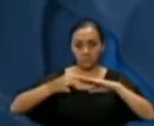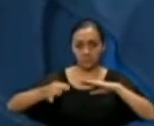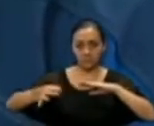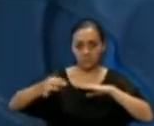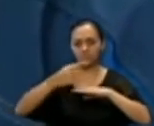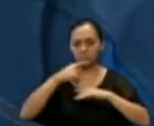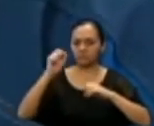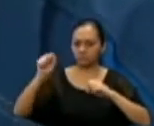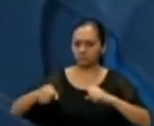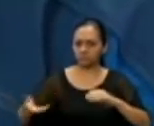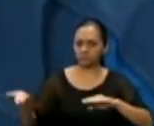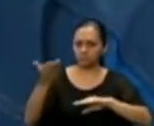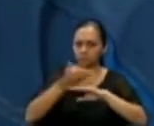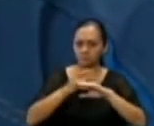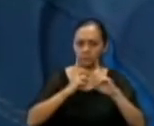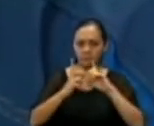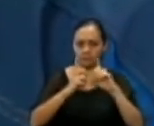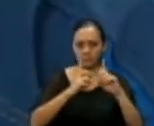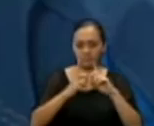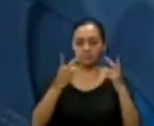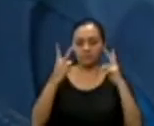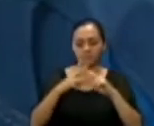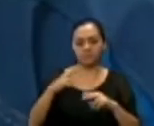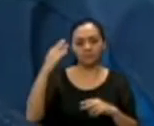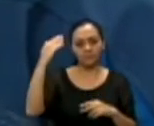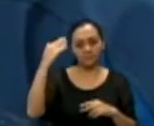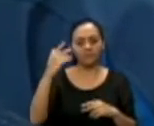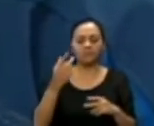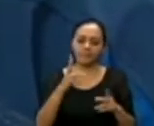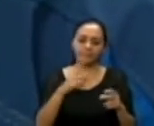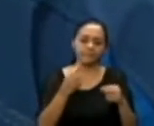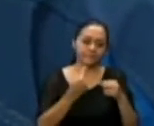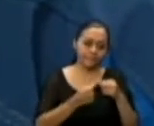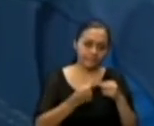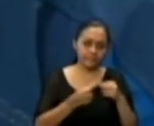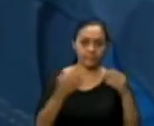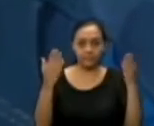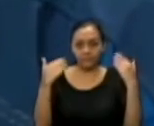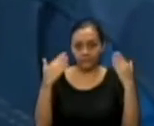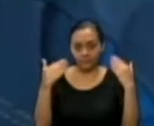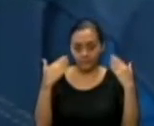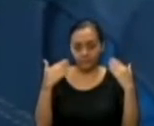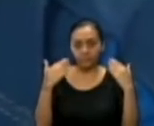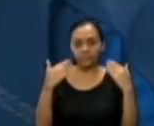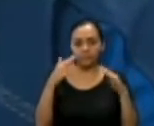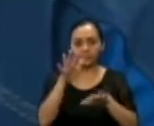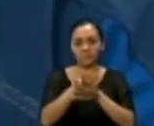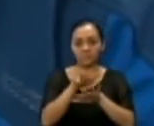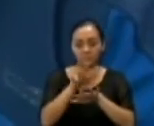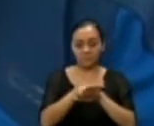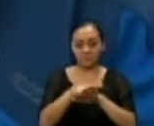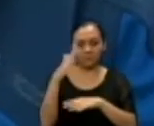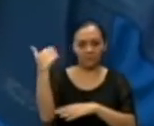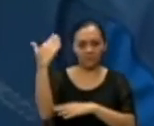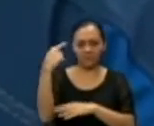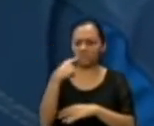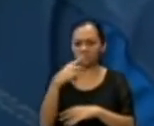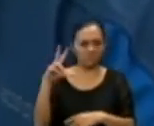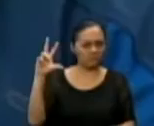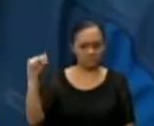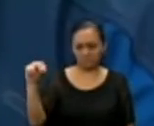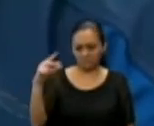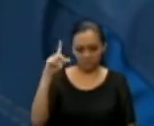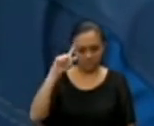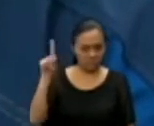de municipalidades del ecuador sin embargo hay alcaldes como los de quito guayaquil y machala que no se están sumando